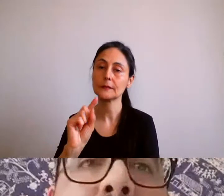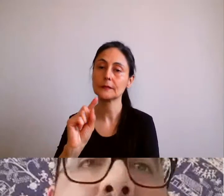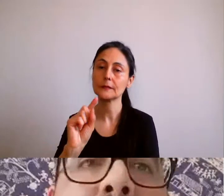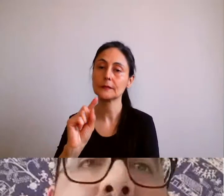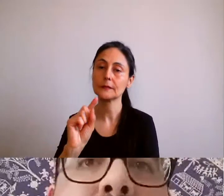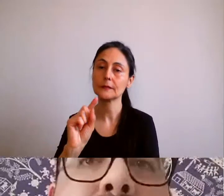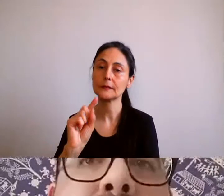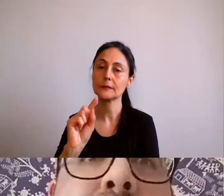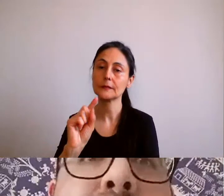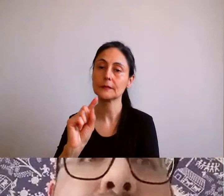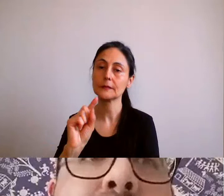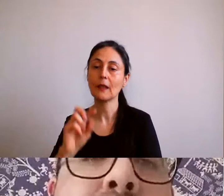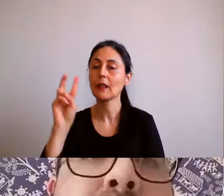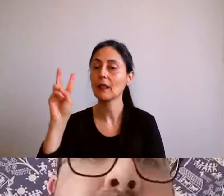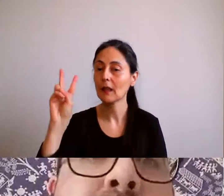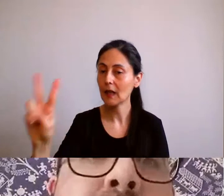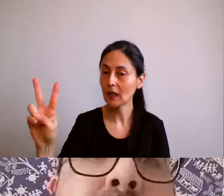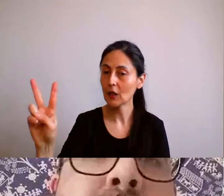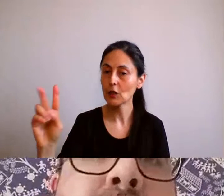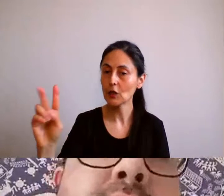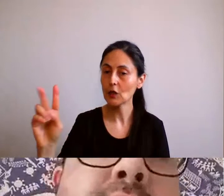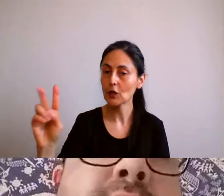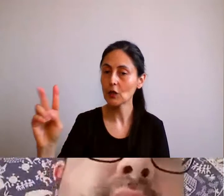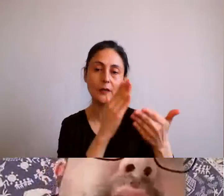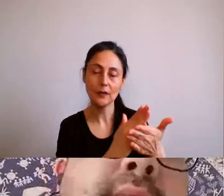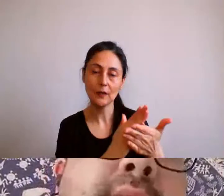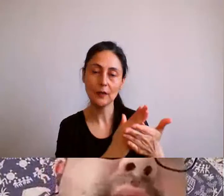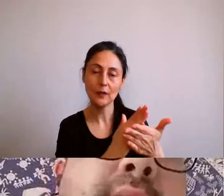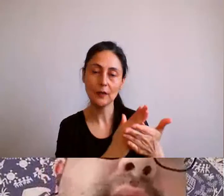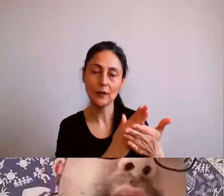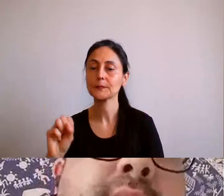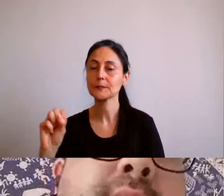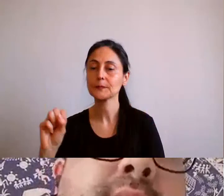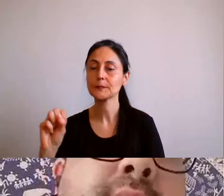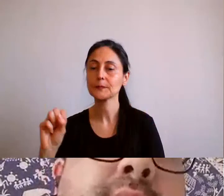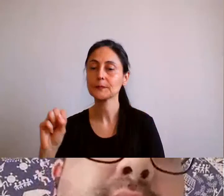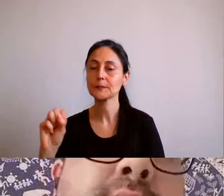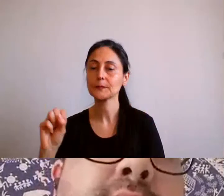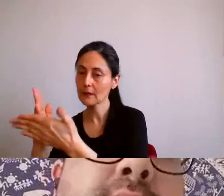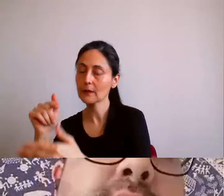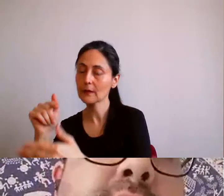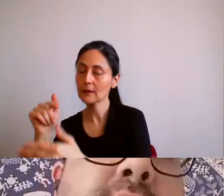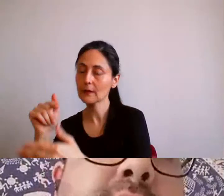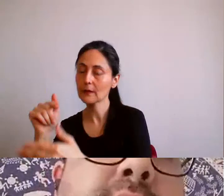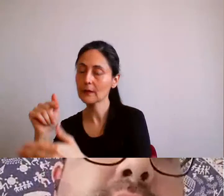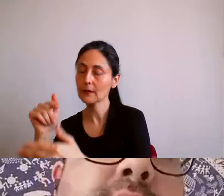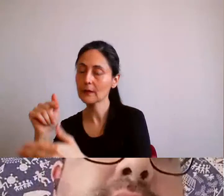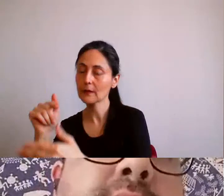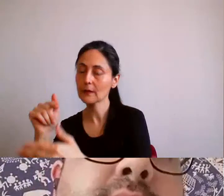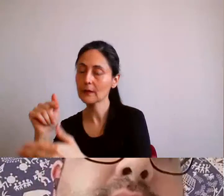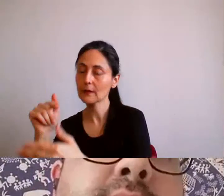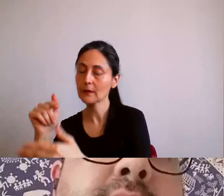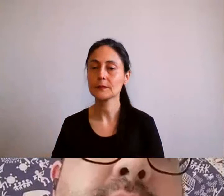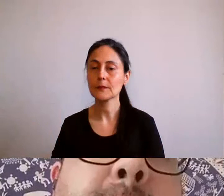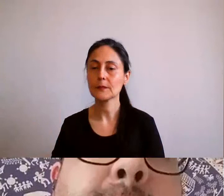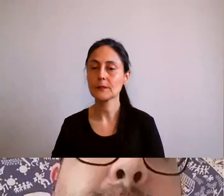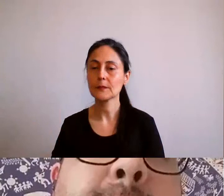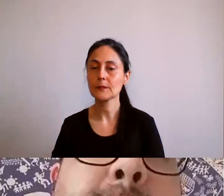digamos, de las dos escuelas, ¿no? Verónica Angulo y Marcelo. Y cuando pensamos